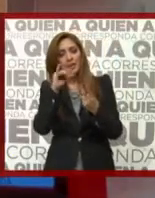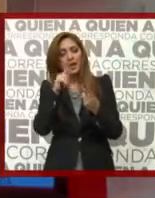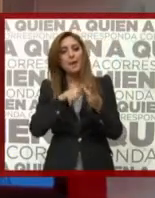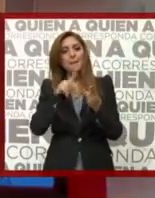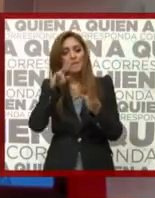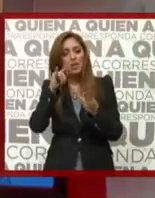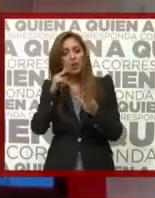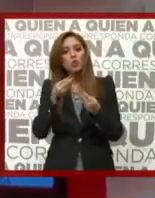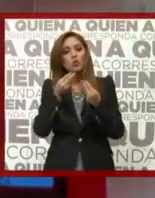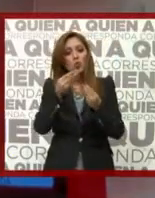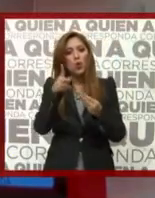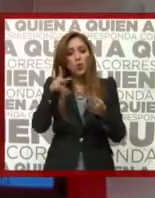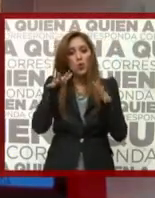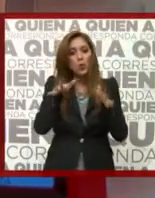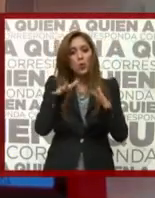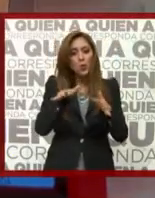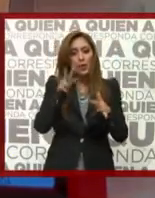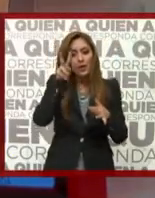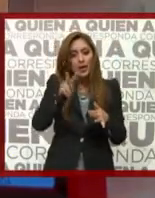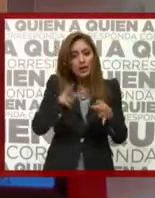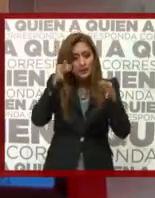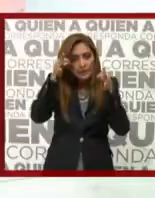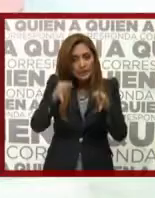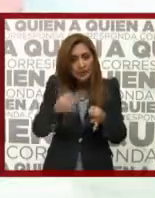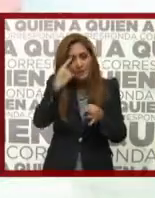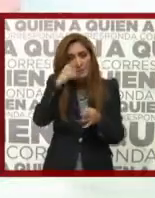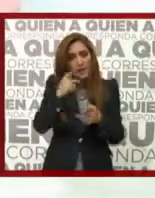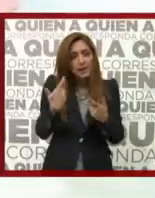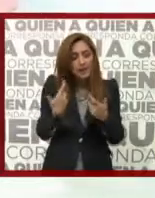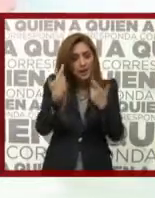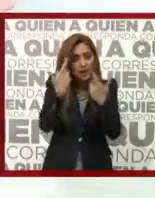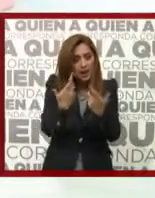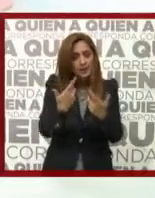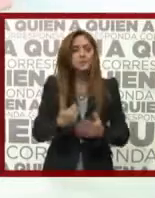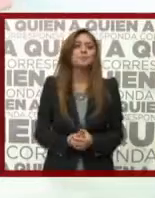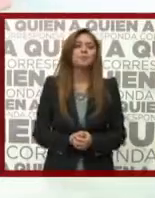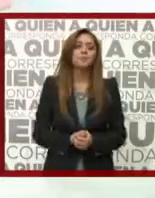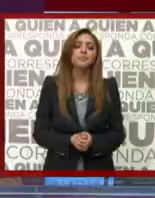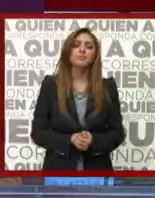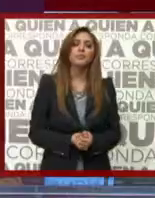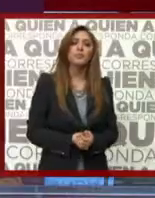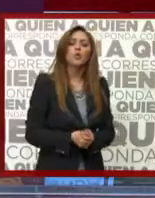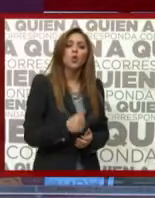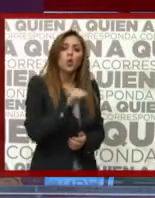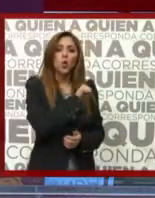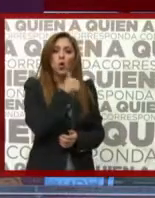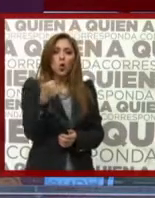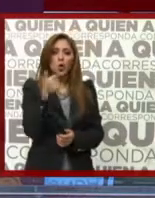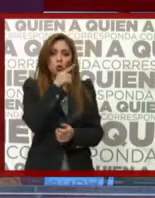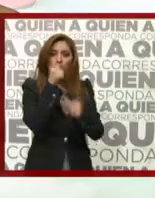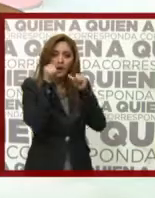hizo un detallazo, yo creo que es algo muy original para regalar. O sea, al galán, en lugar de ponerle atención, te pusiste a